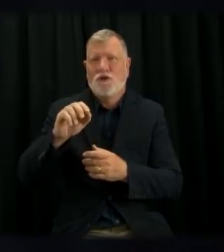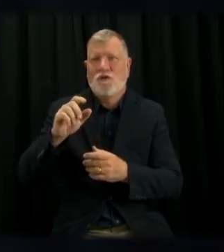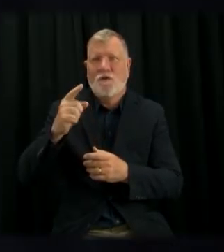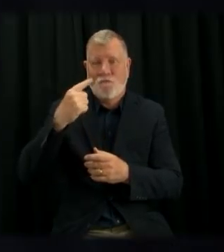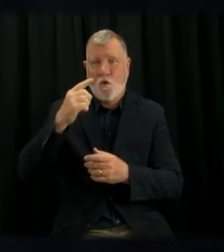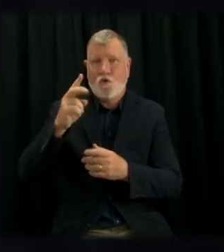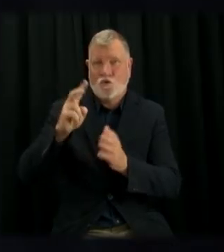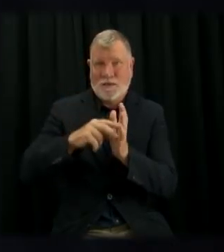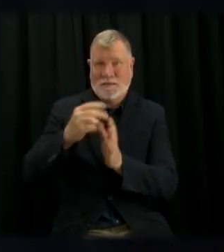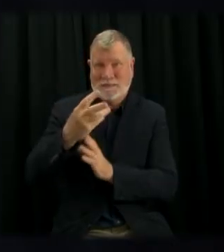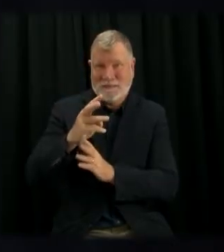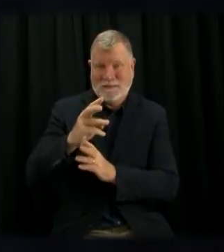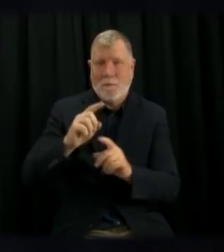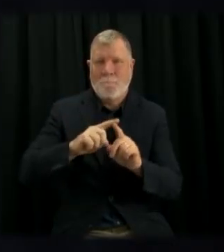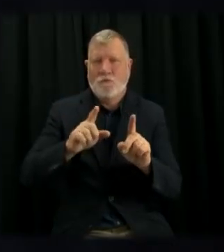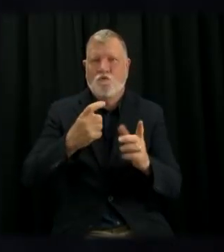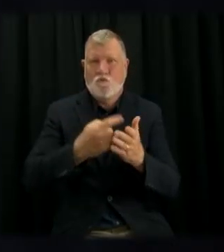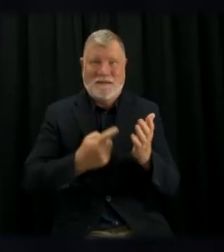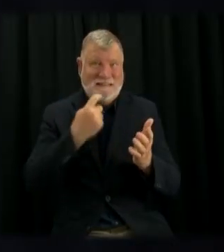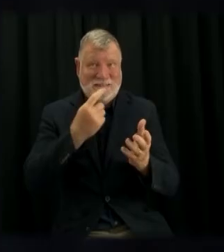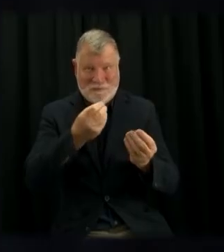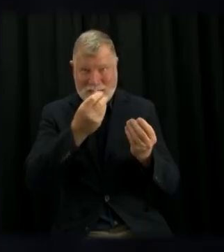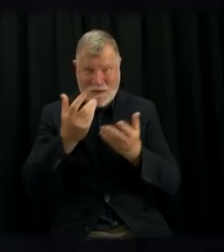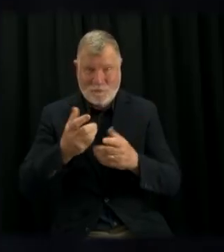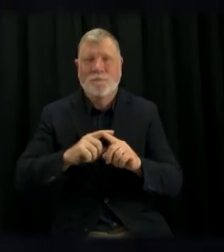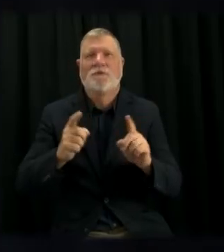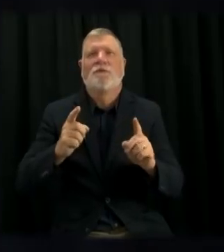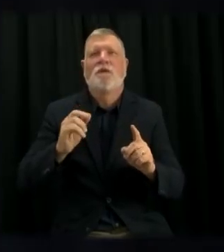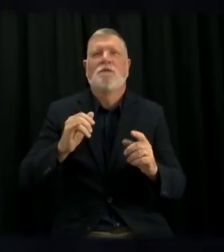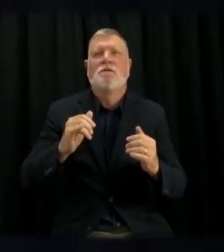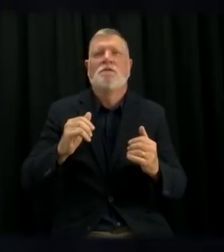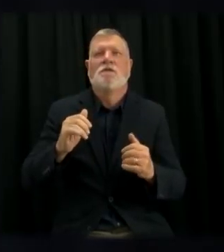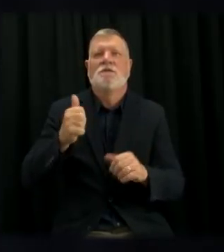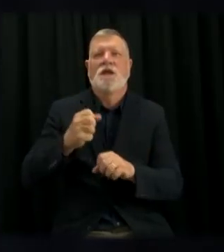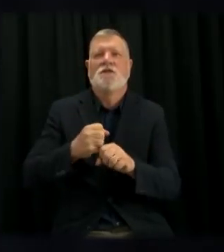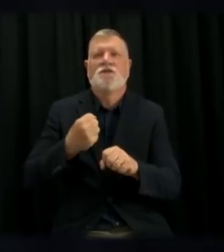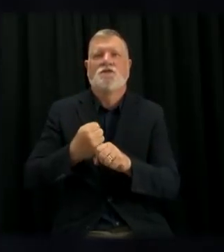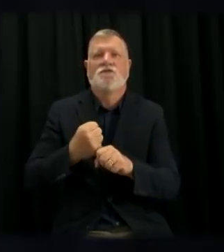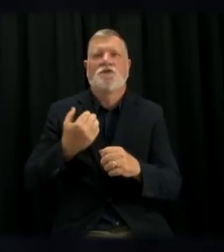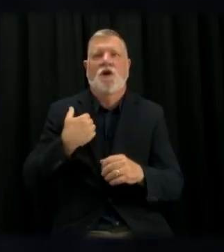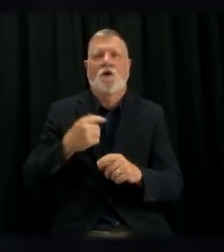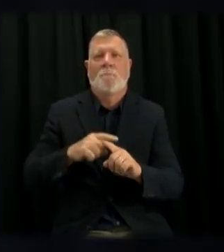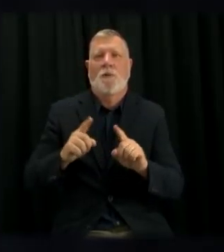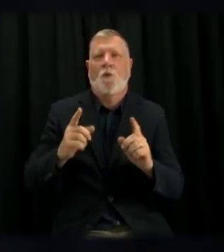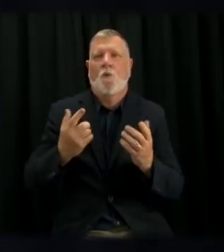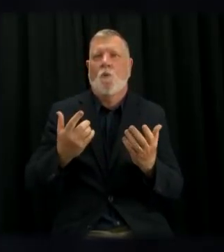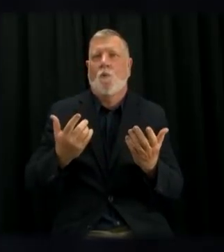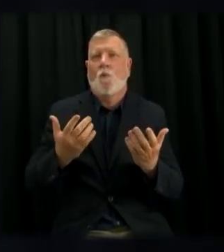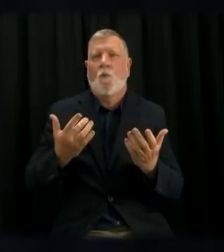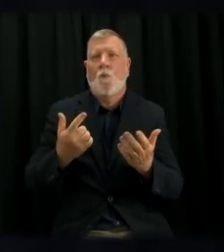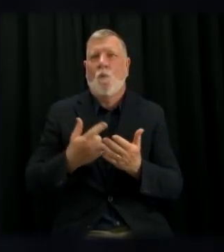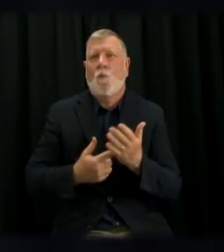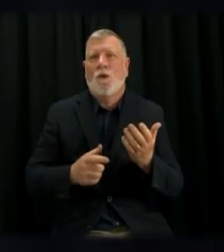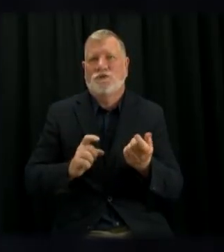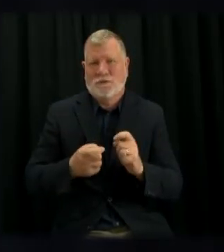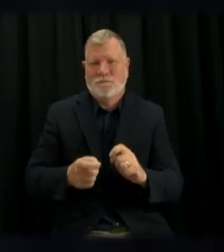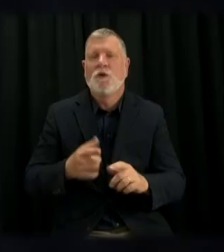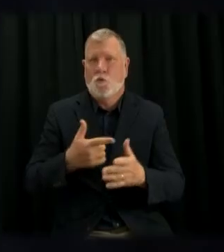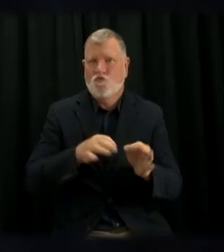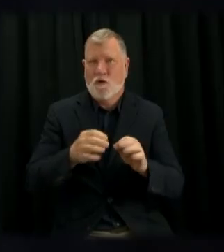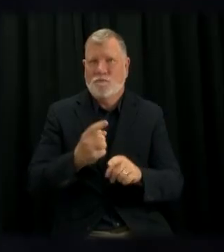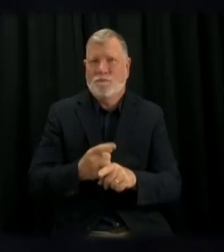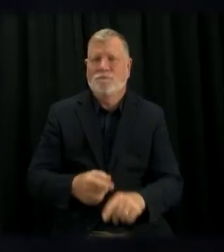comprado en diciembre del 2018 para el año terminado del 2016. Ese no fue el caso hace 10 años. ¿Qué ha cambiado para